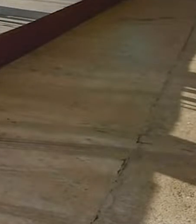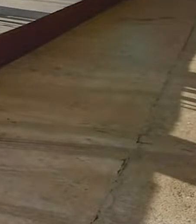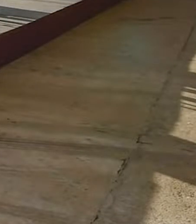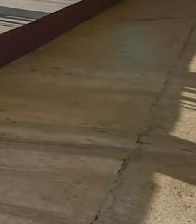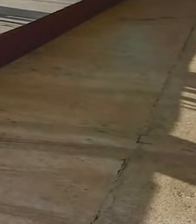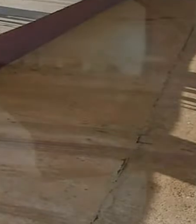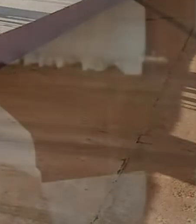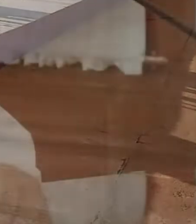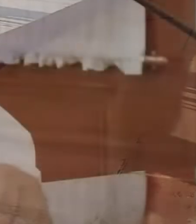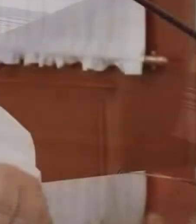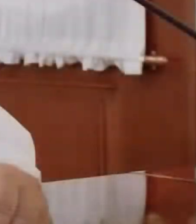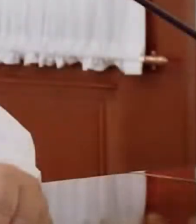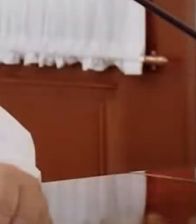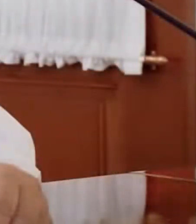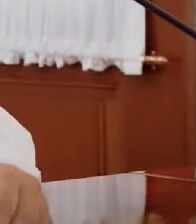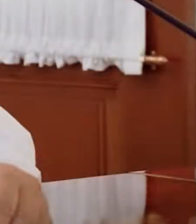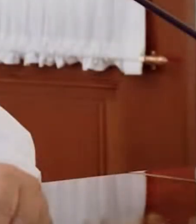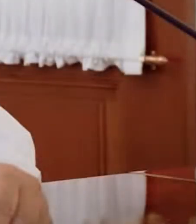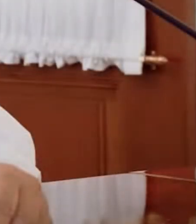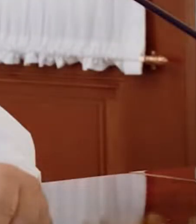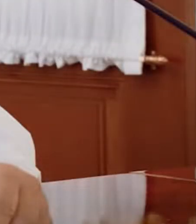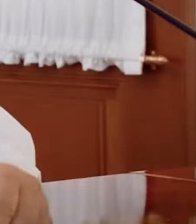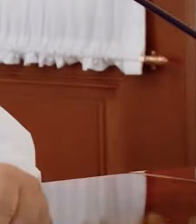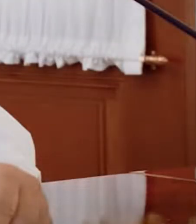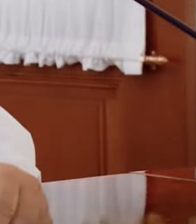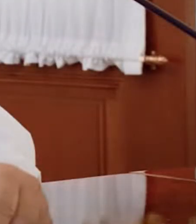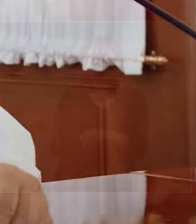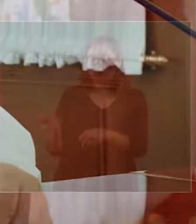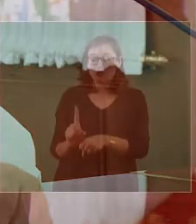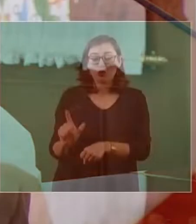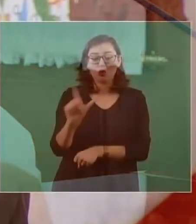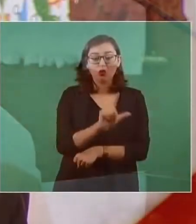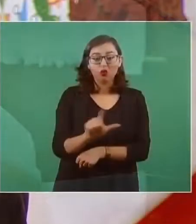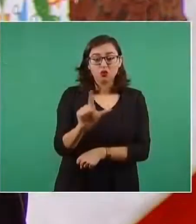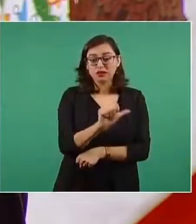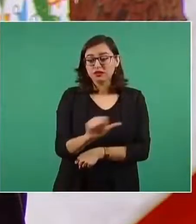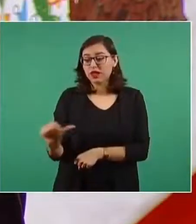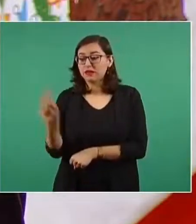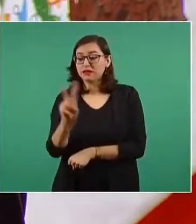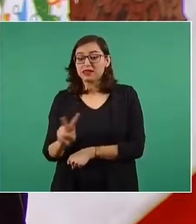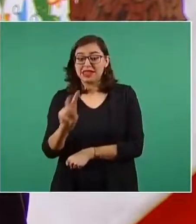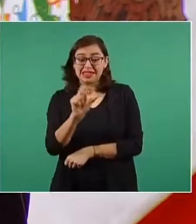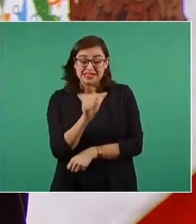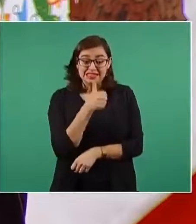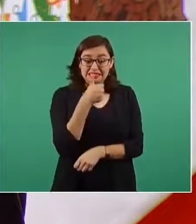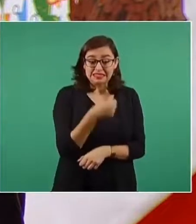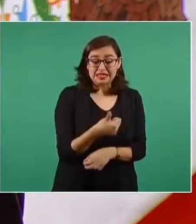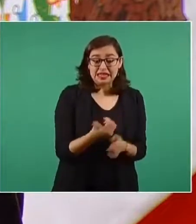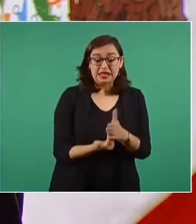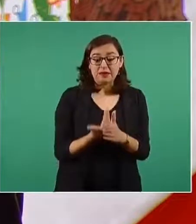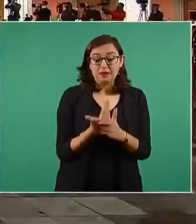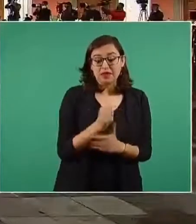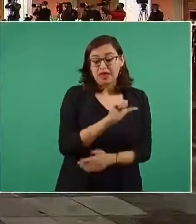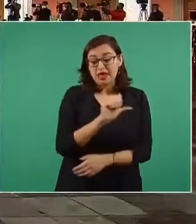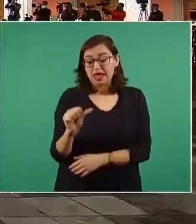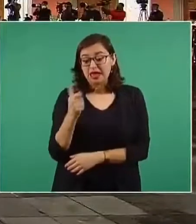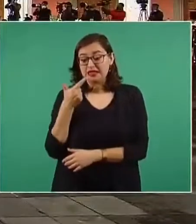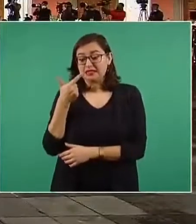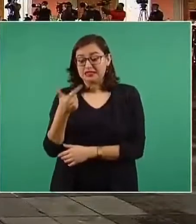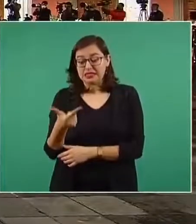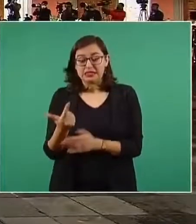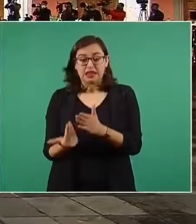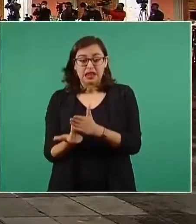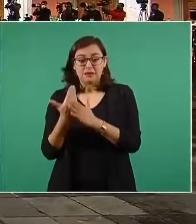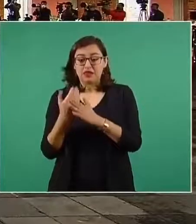la fraternidad y la igualdad no son características de Francia. Los